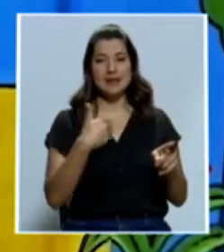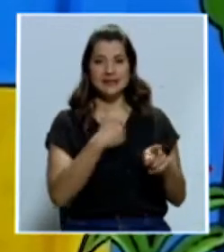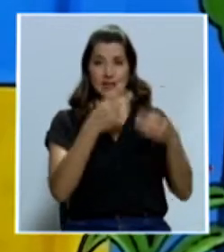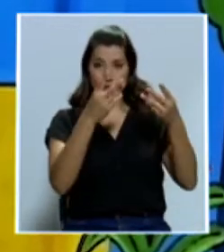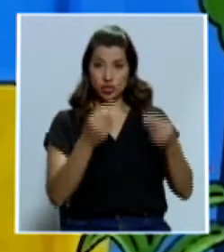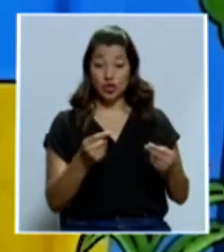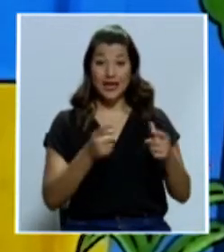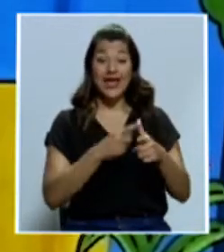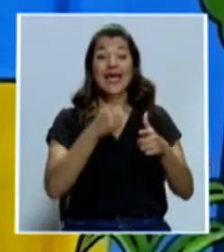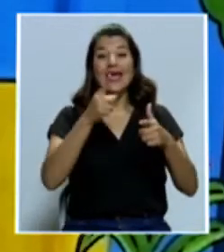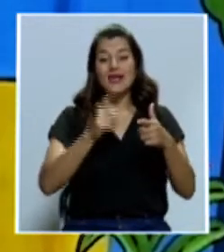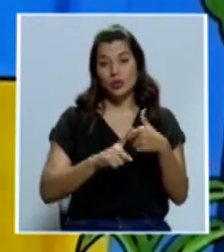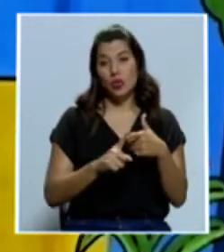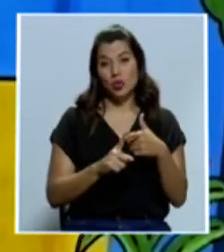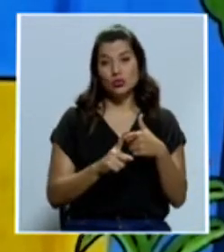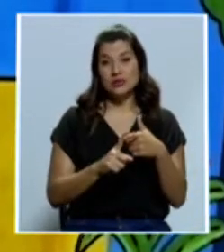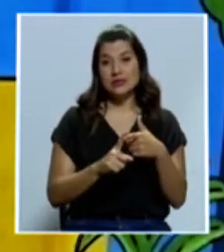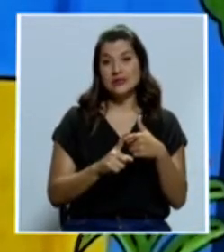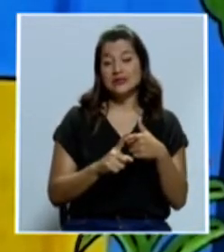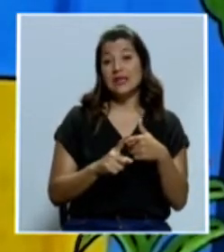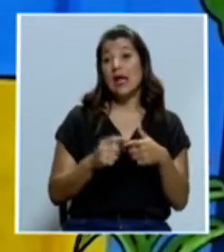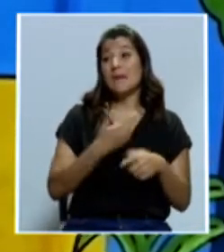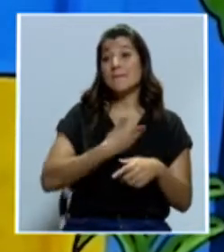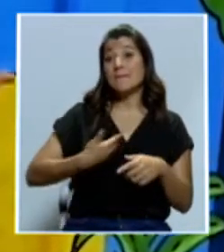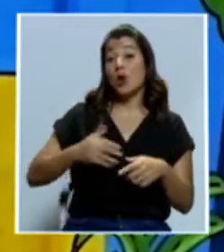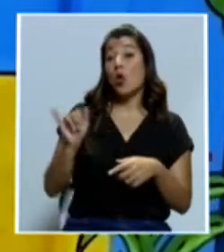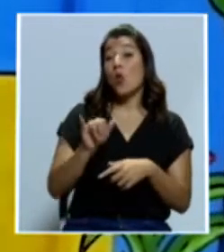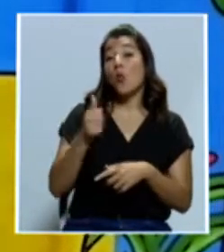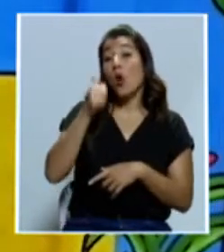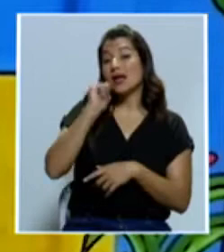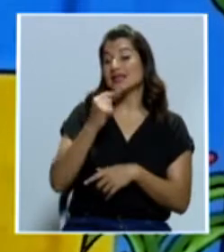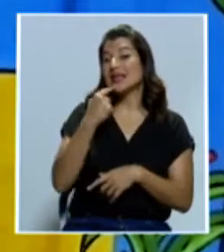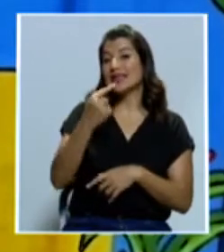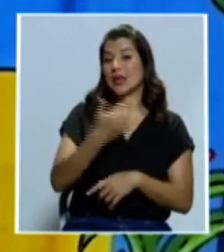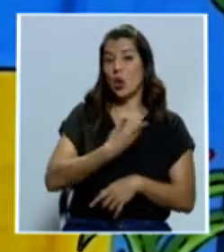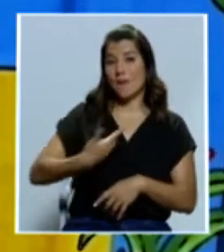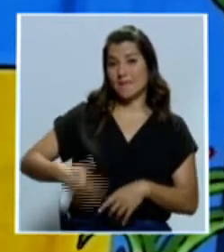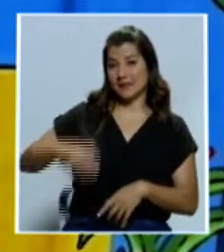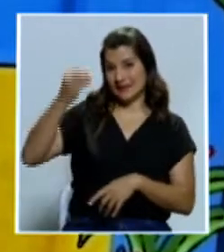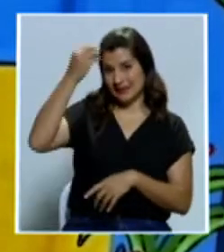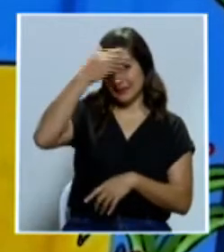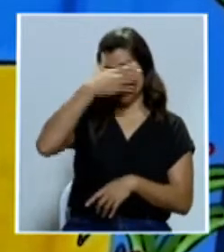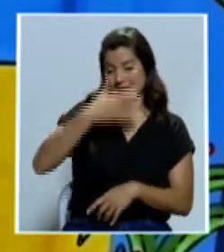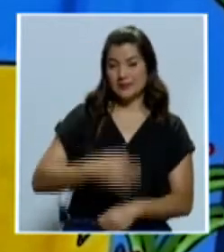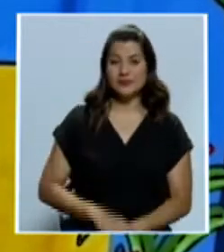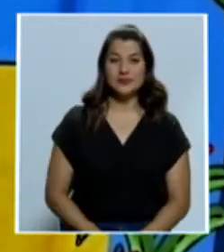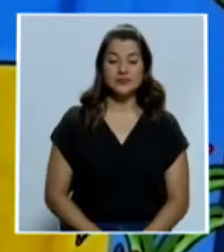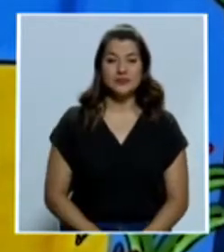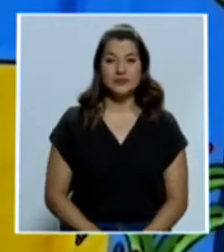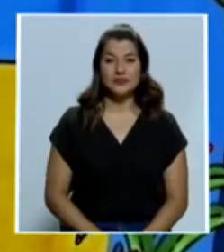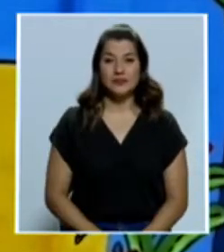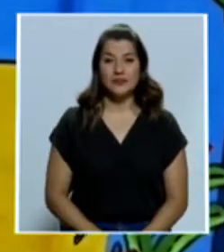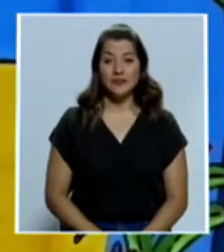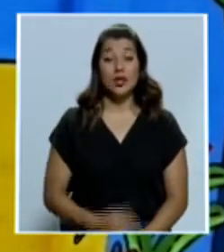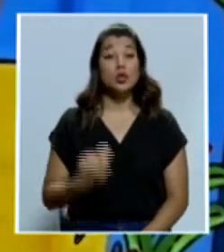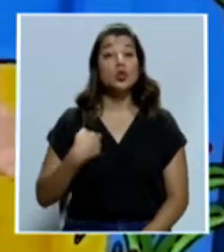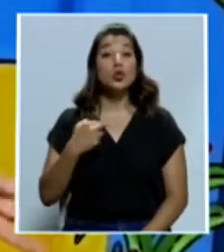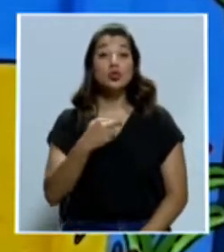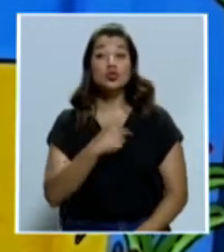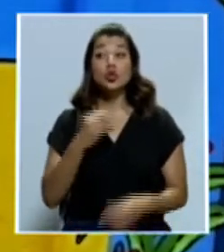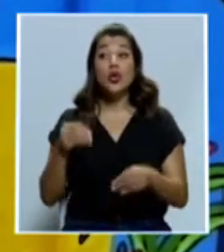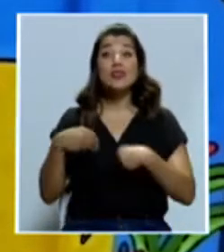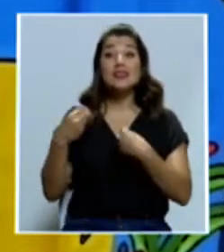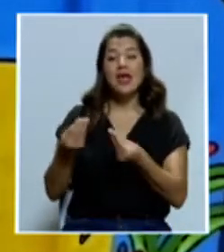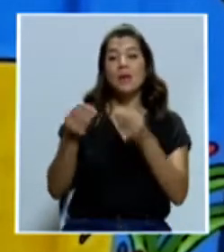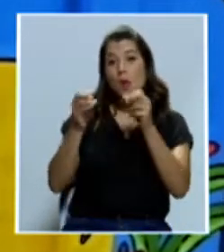fue debidamente anunciado por el presidente de la República ayer en la devolución que hicimos al Grupo de Diálogo Territorial. Estamos dando una